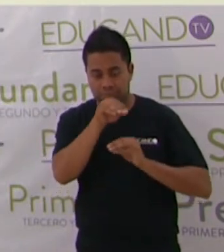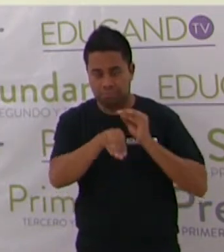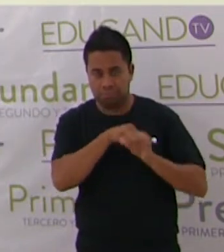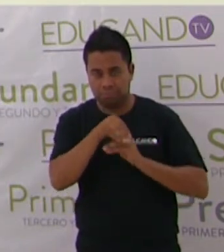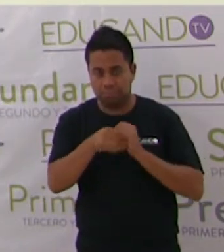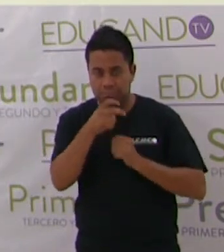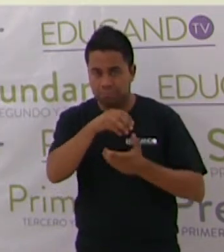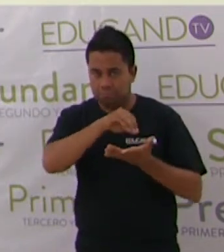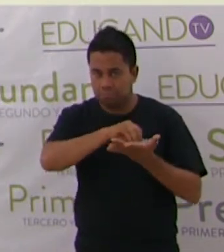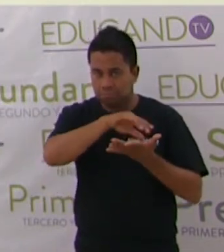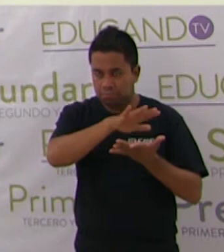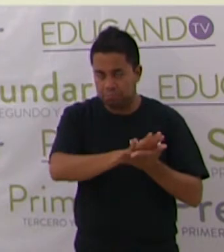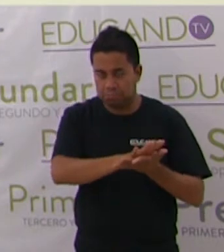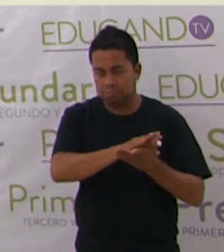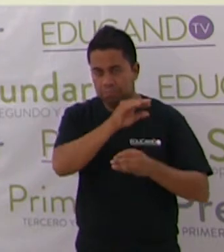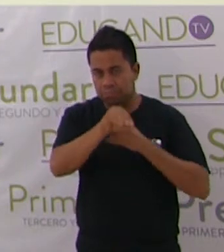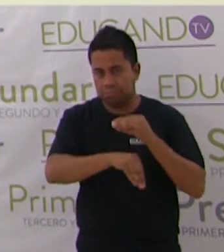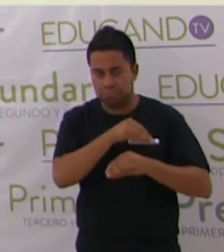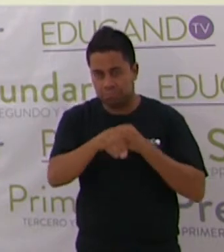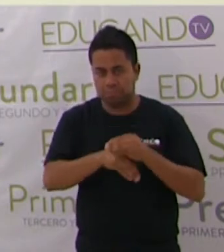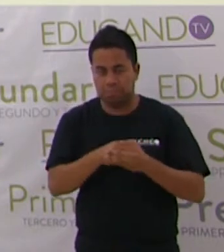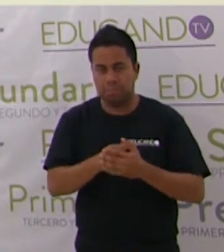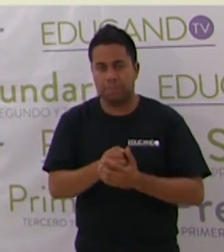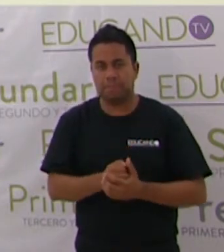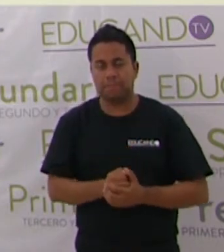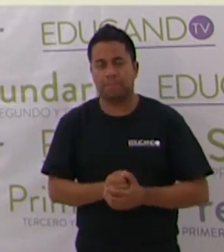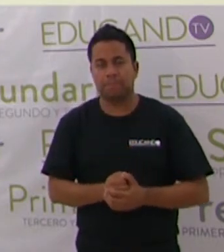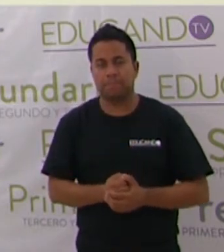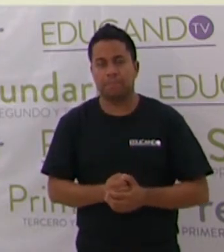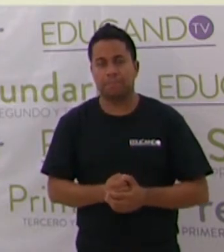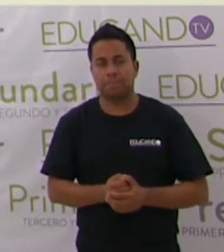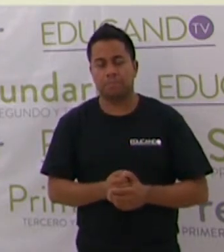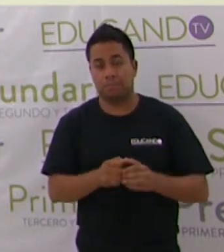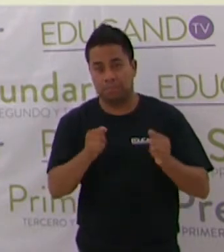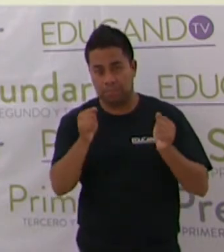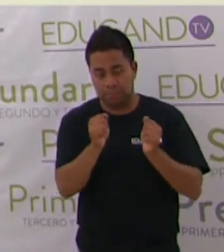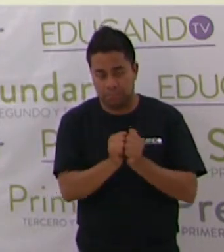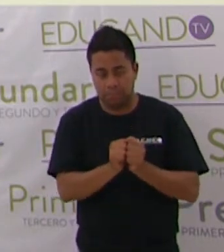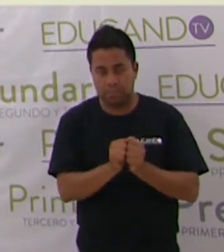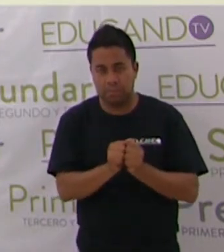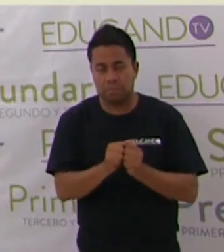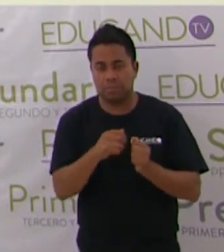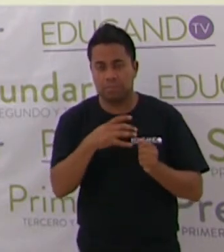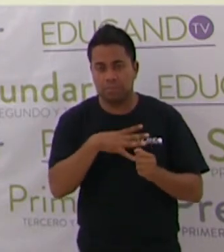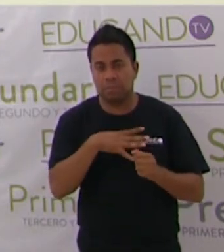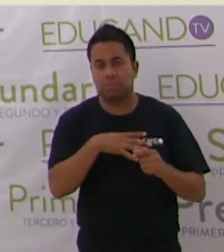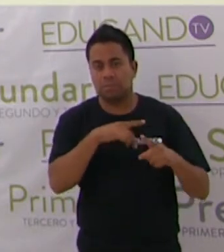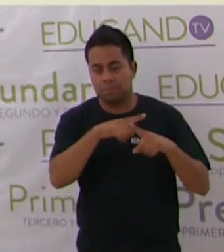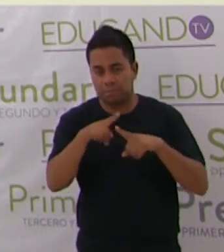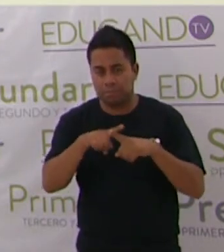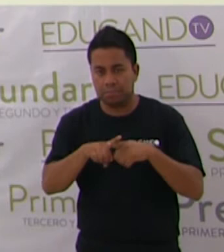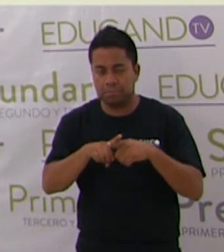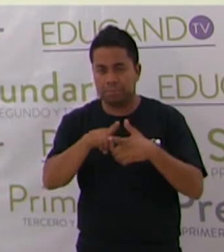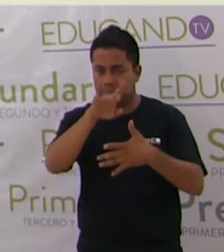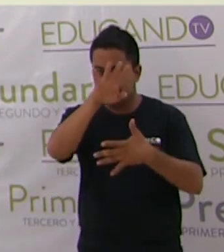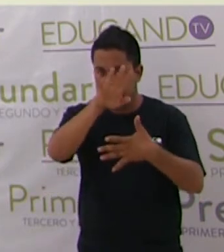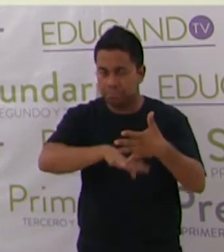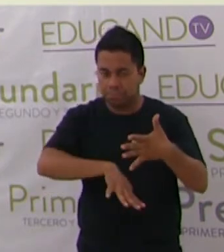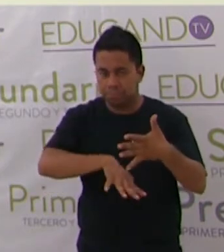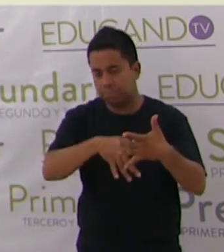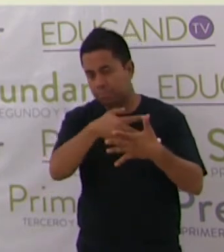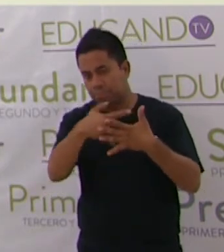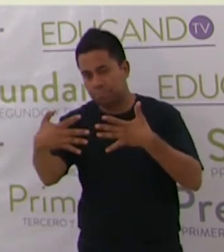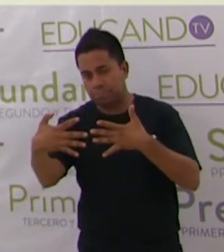representar estos datos por medio de una tabla que